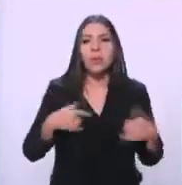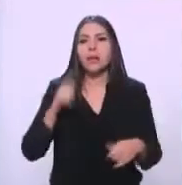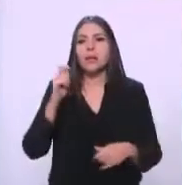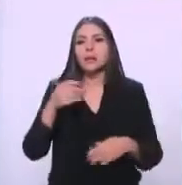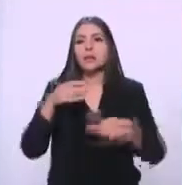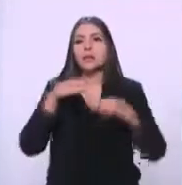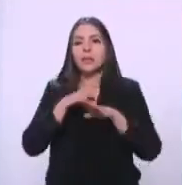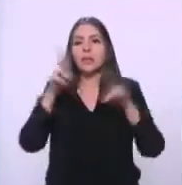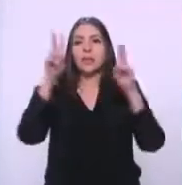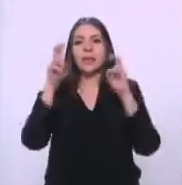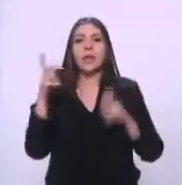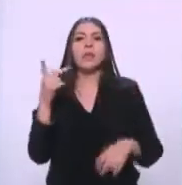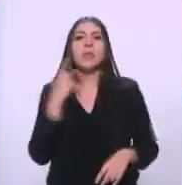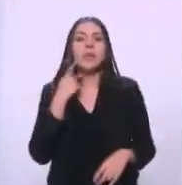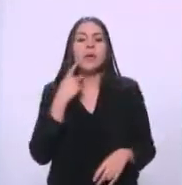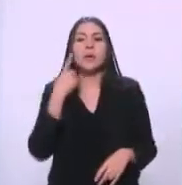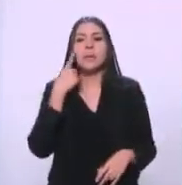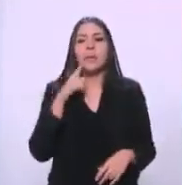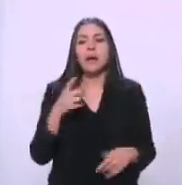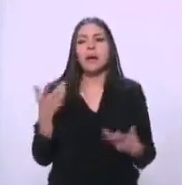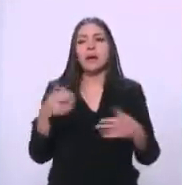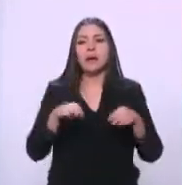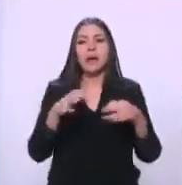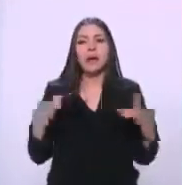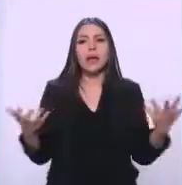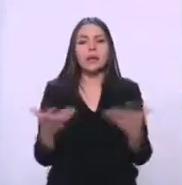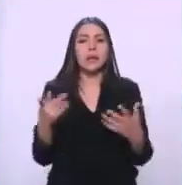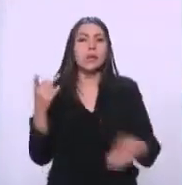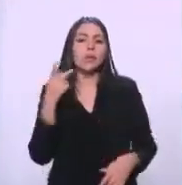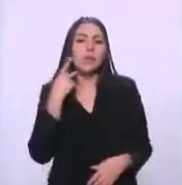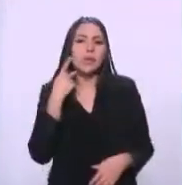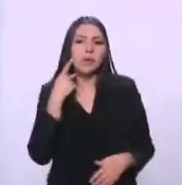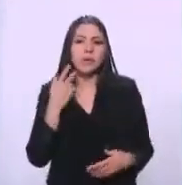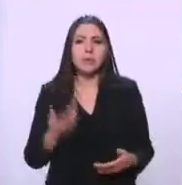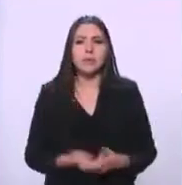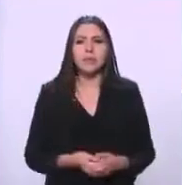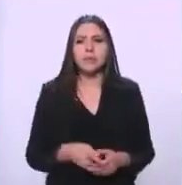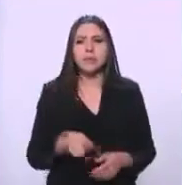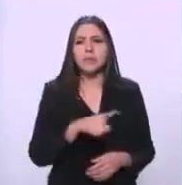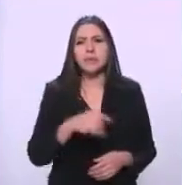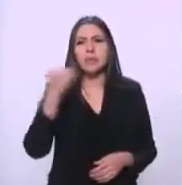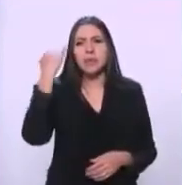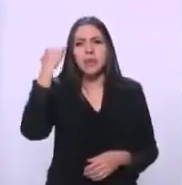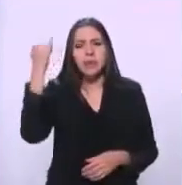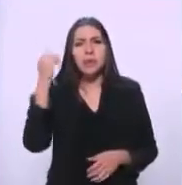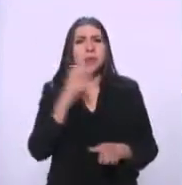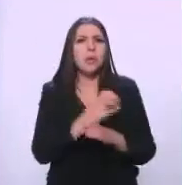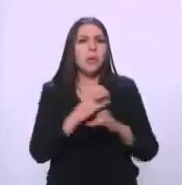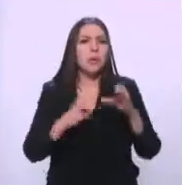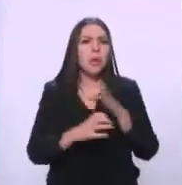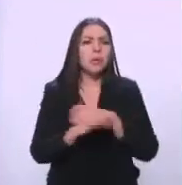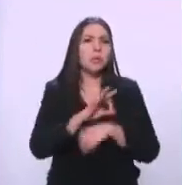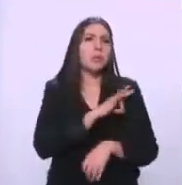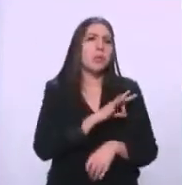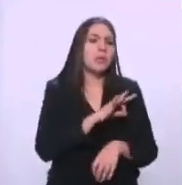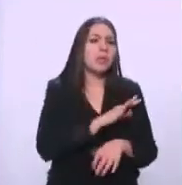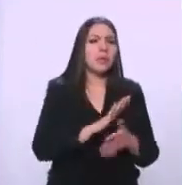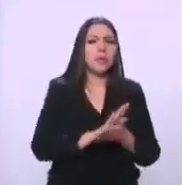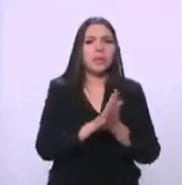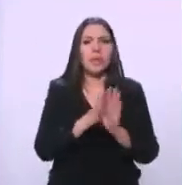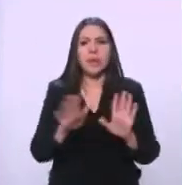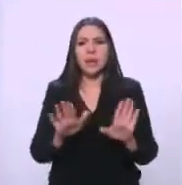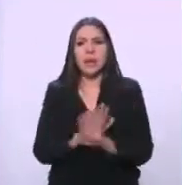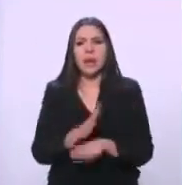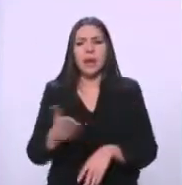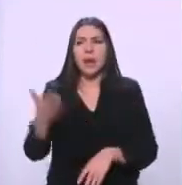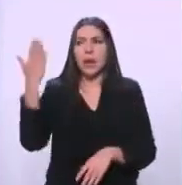la política, frente a hacer política y tener la idea de qué cosas pueden ser transformadas. Veníamos como de un